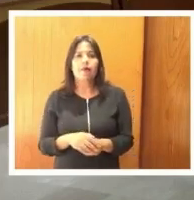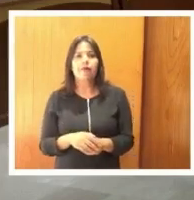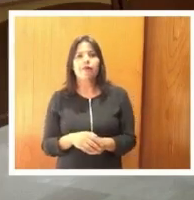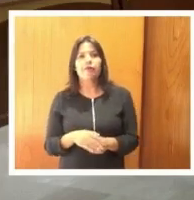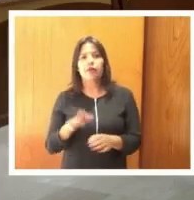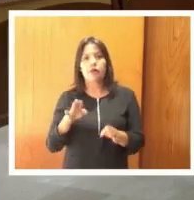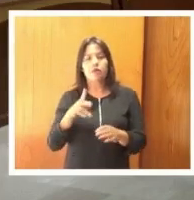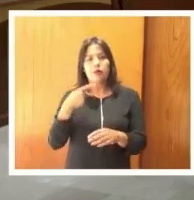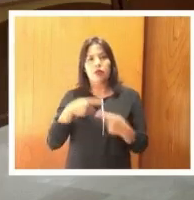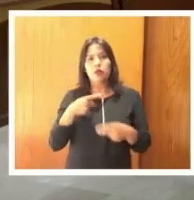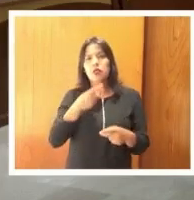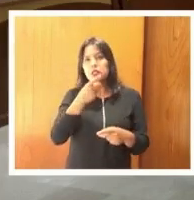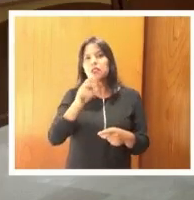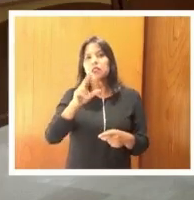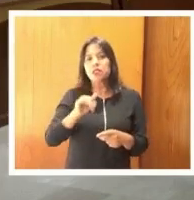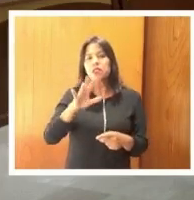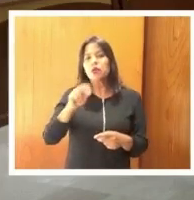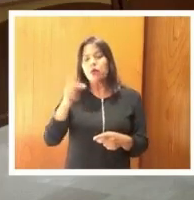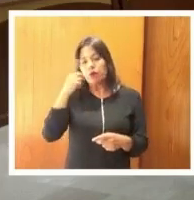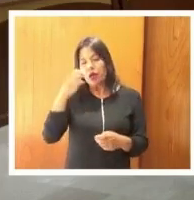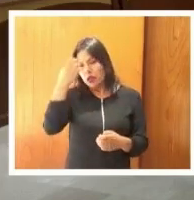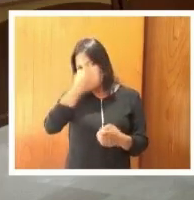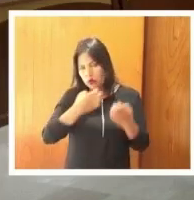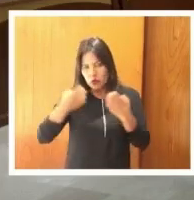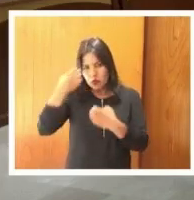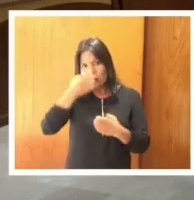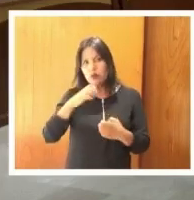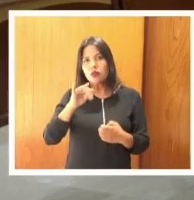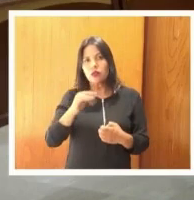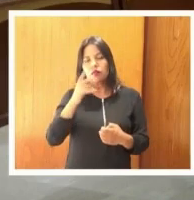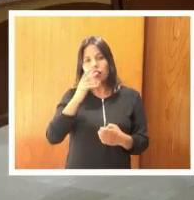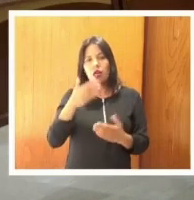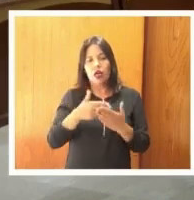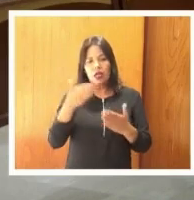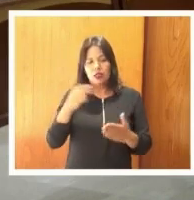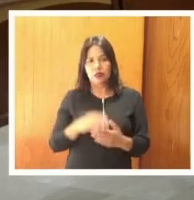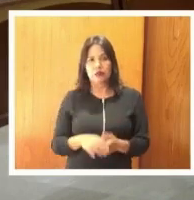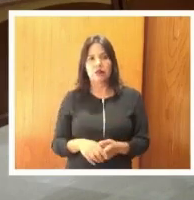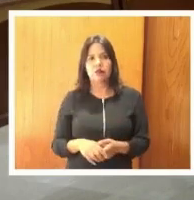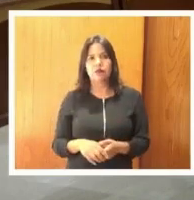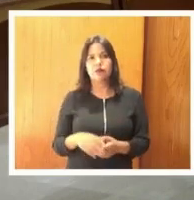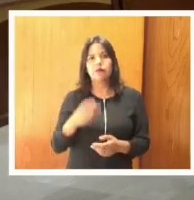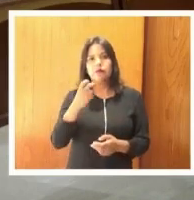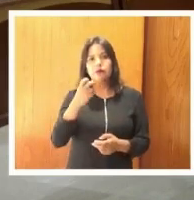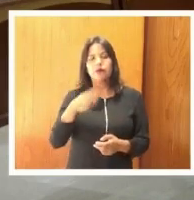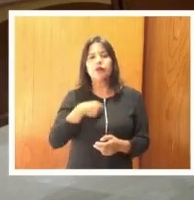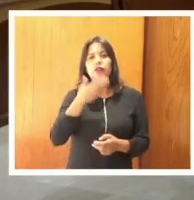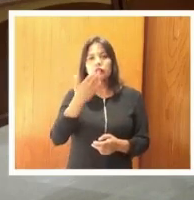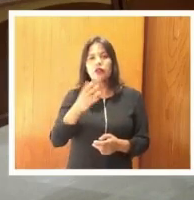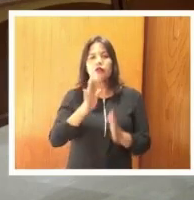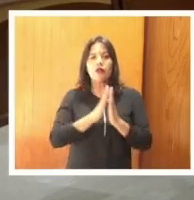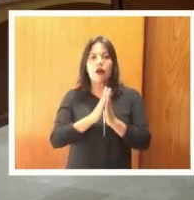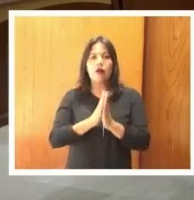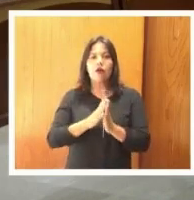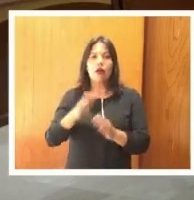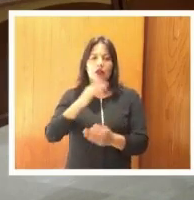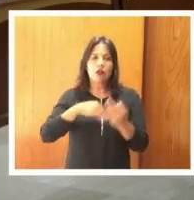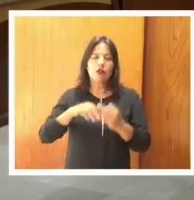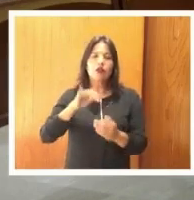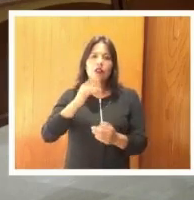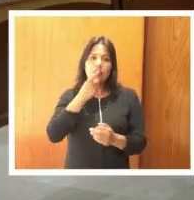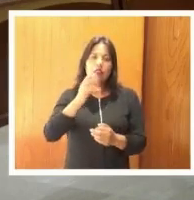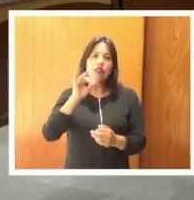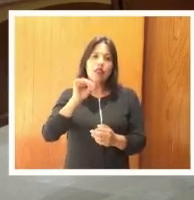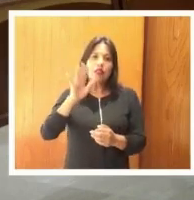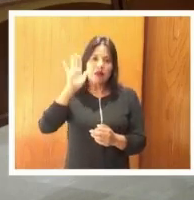de un servidor para su estudio y resolución correspondiente. Por lo cual, le pido a mis colegas, aprobemos estos puntos si